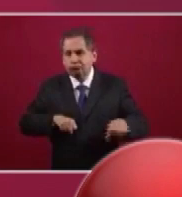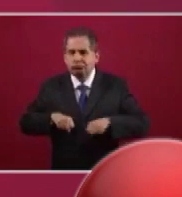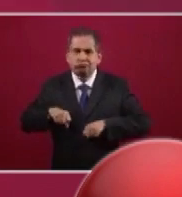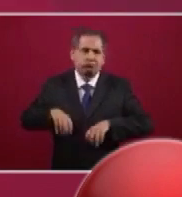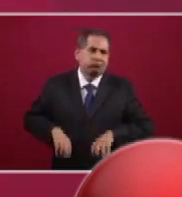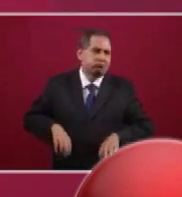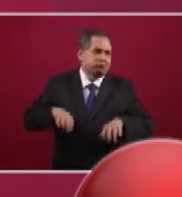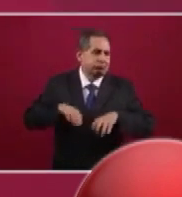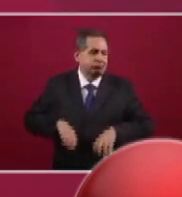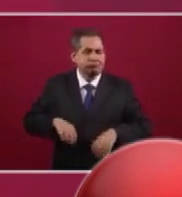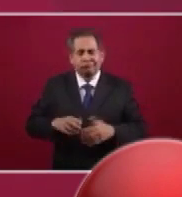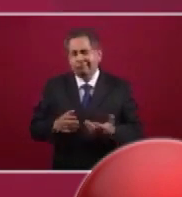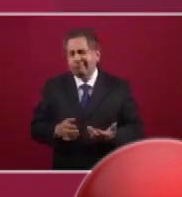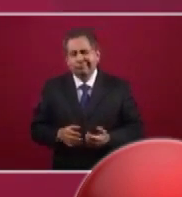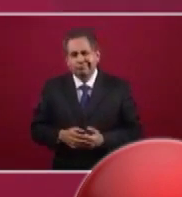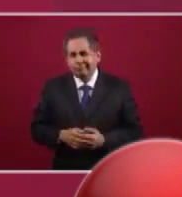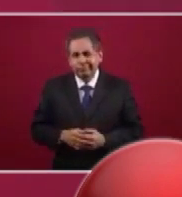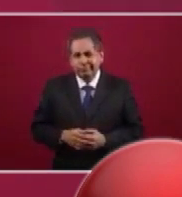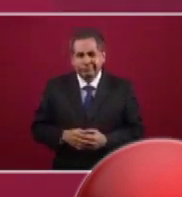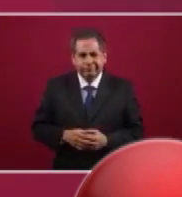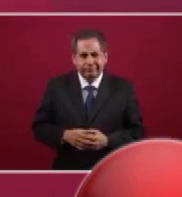para